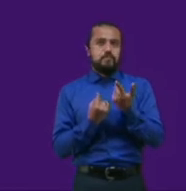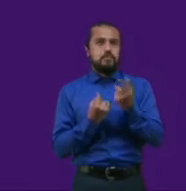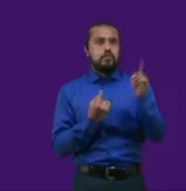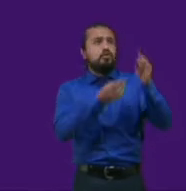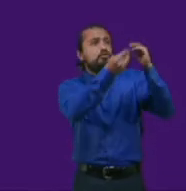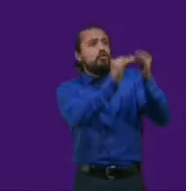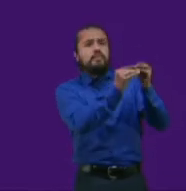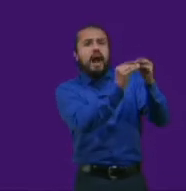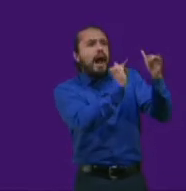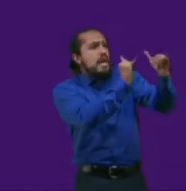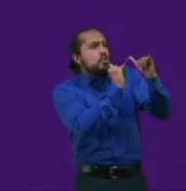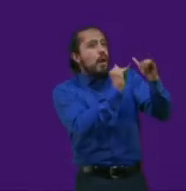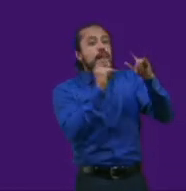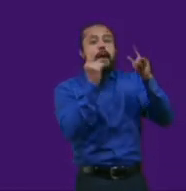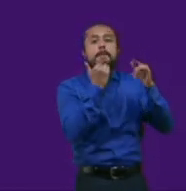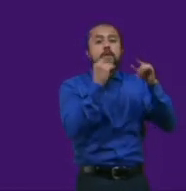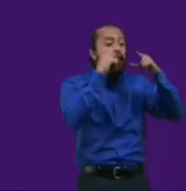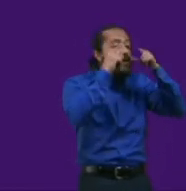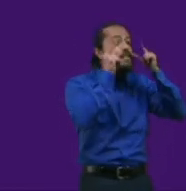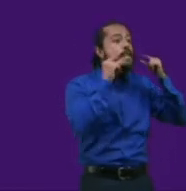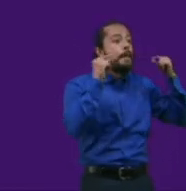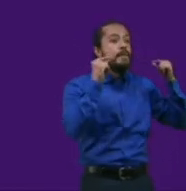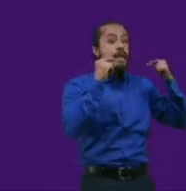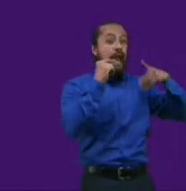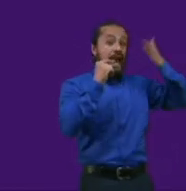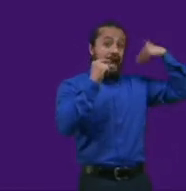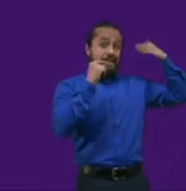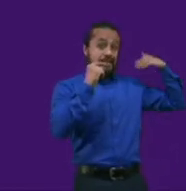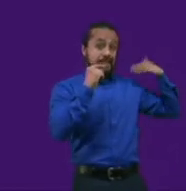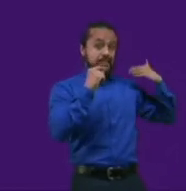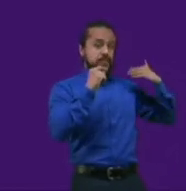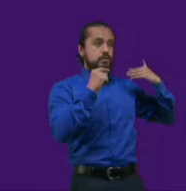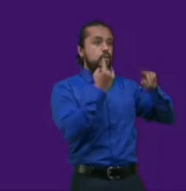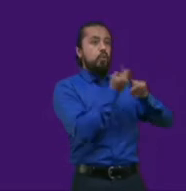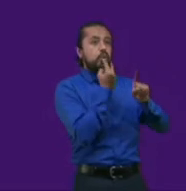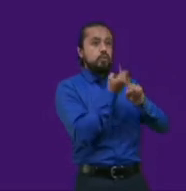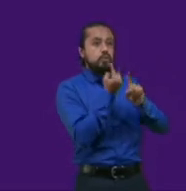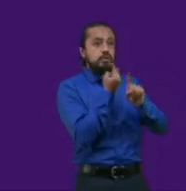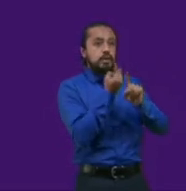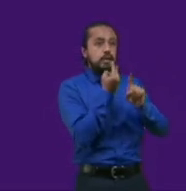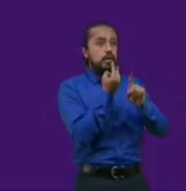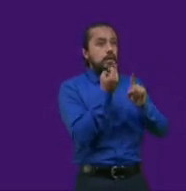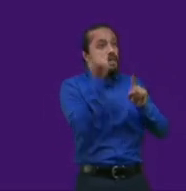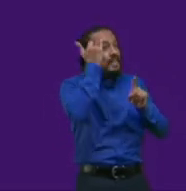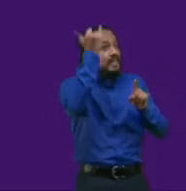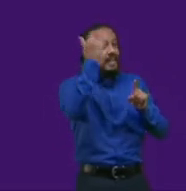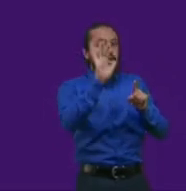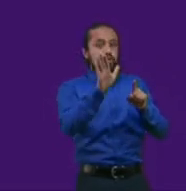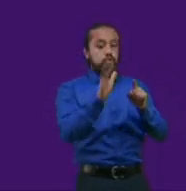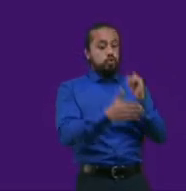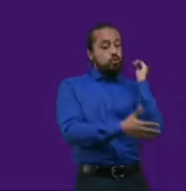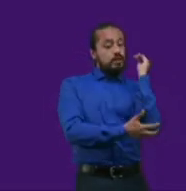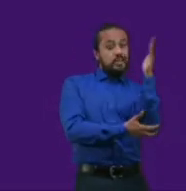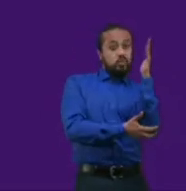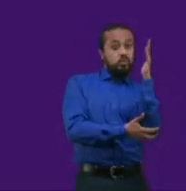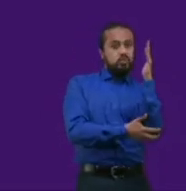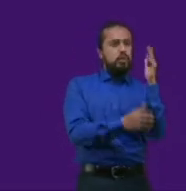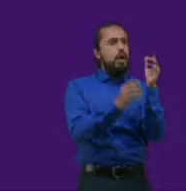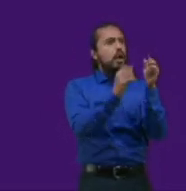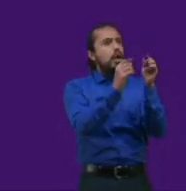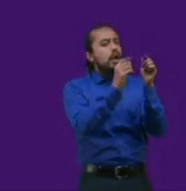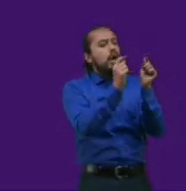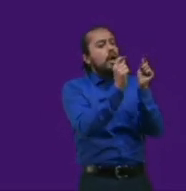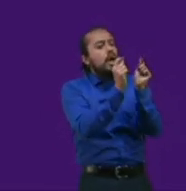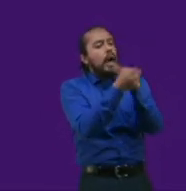que utilizó Rappi en su pitch de Y Combinator y cambiaron entrega de comida